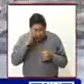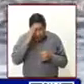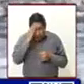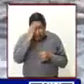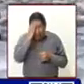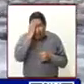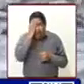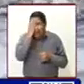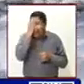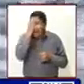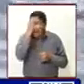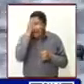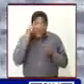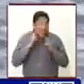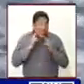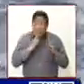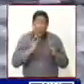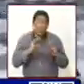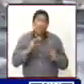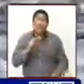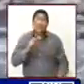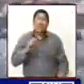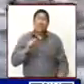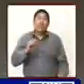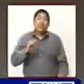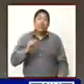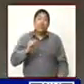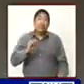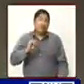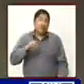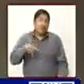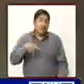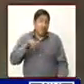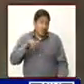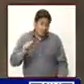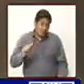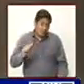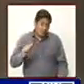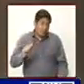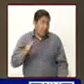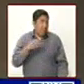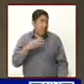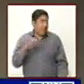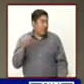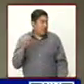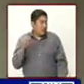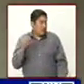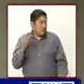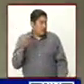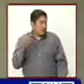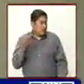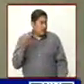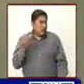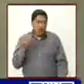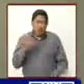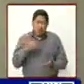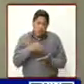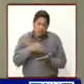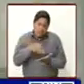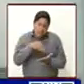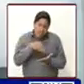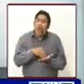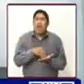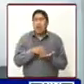en el río Tamampaya de la localidad de Puente Villa, el mismo que se encontraba al medio del